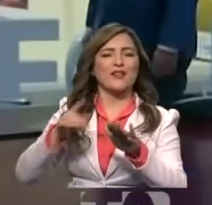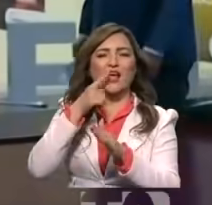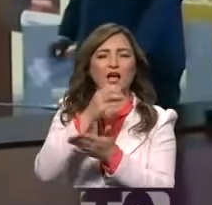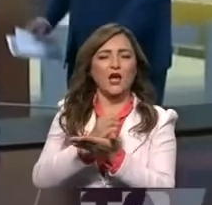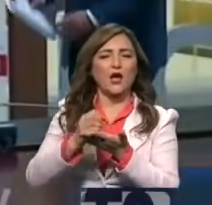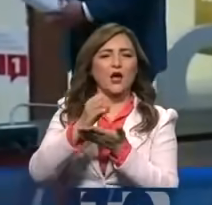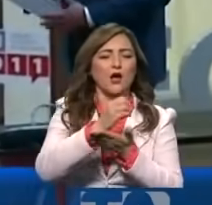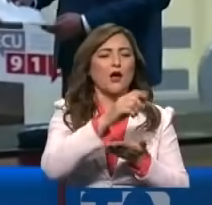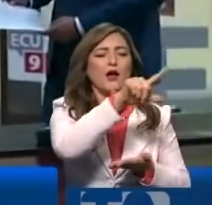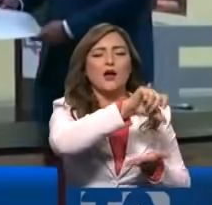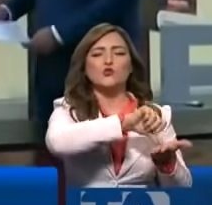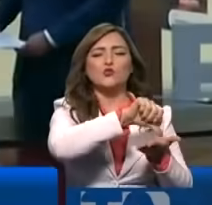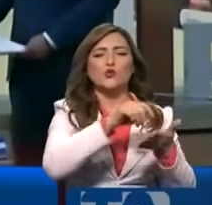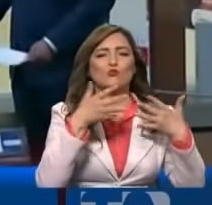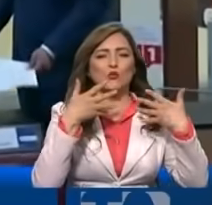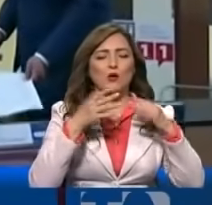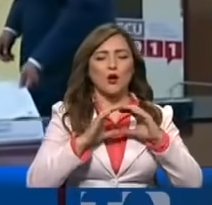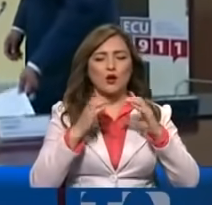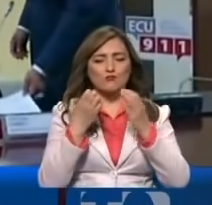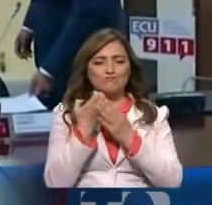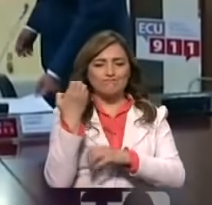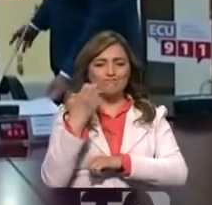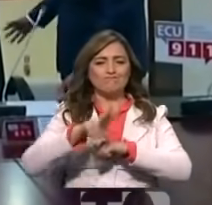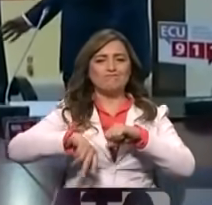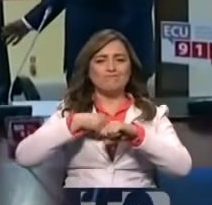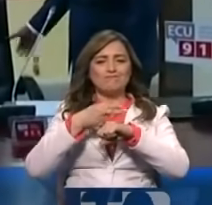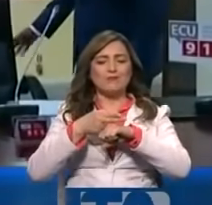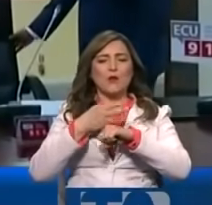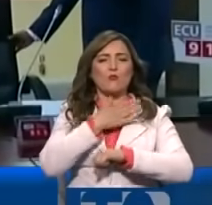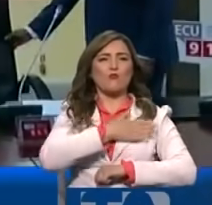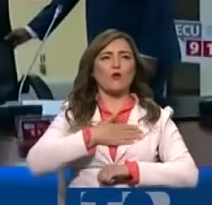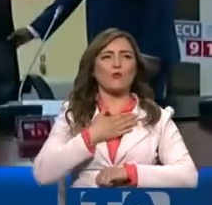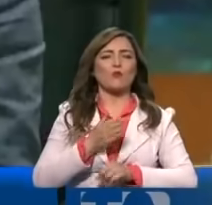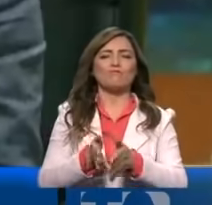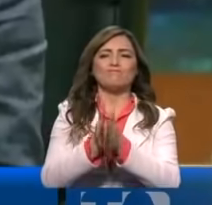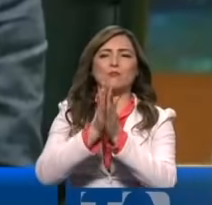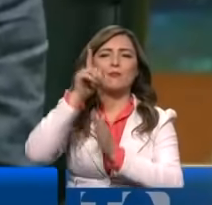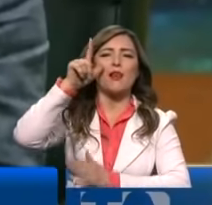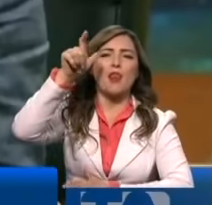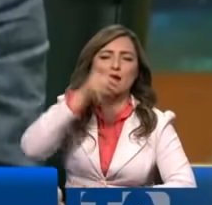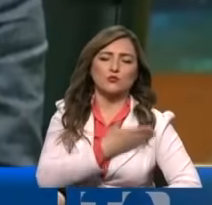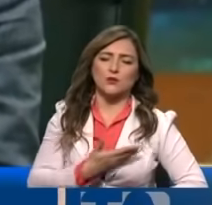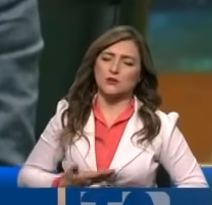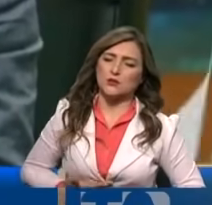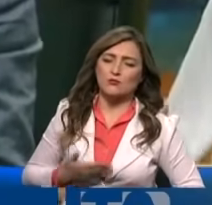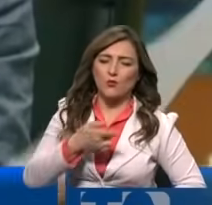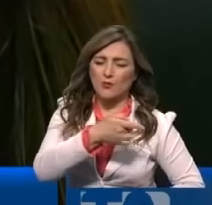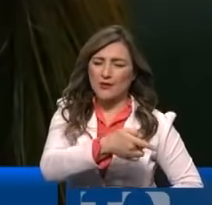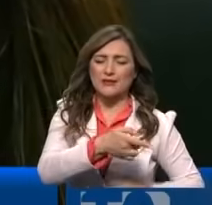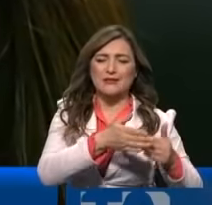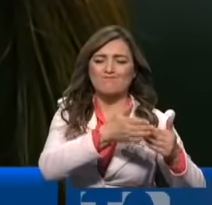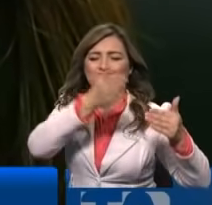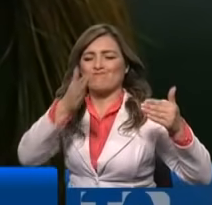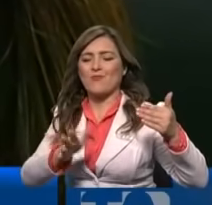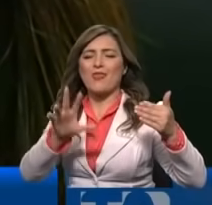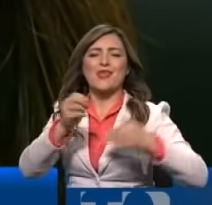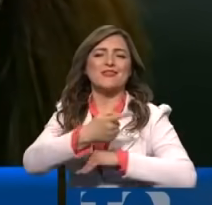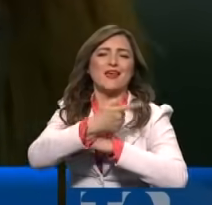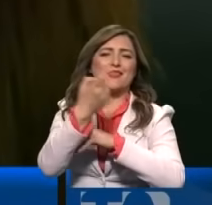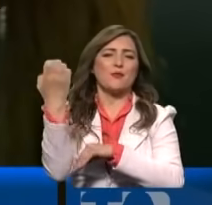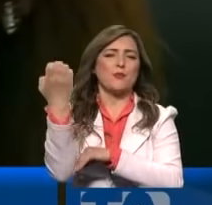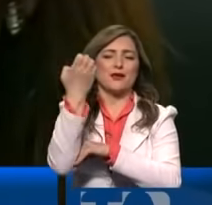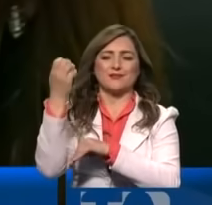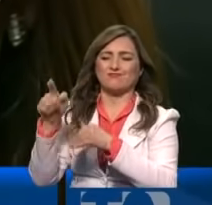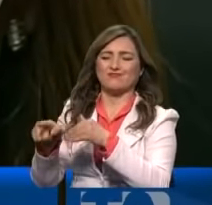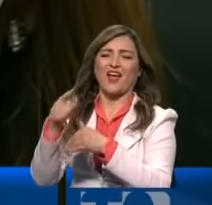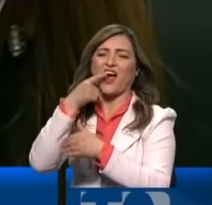Nacional realizó un exhorto al presidente de la República, Guillermo Lasso, para que amplíe este estado de excepción en estas zonas del país por 30 días más, con el fin de